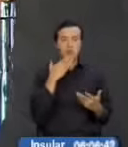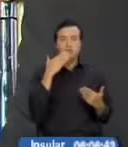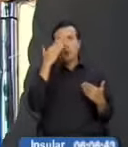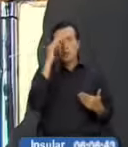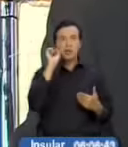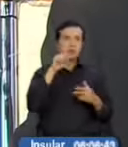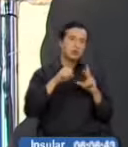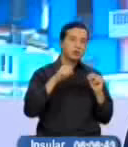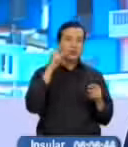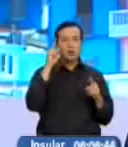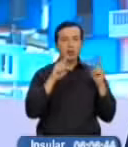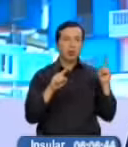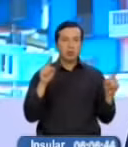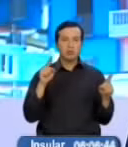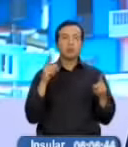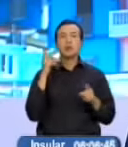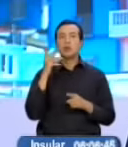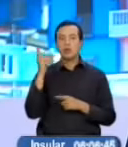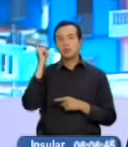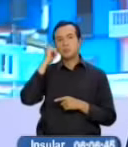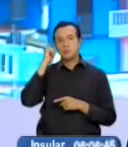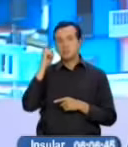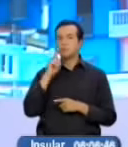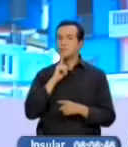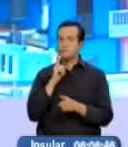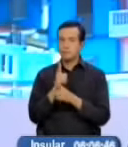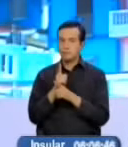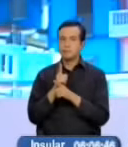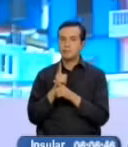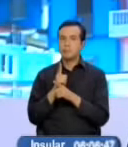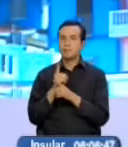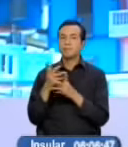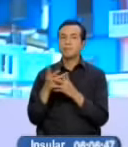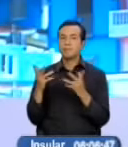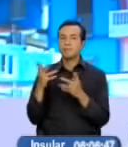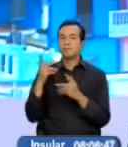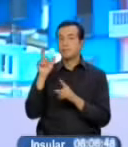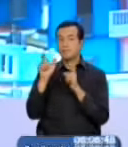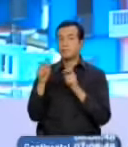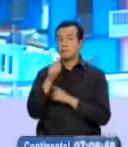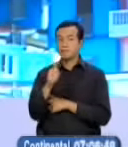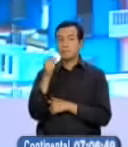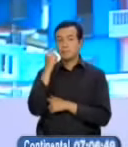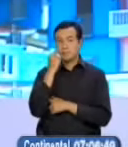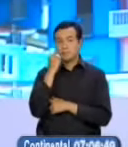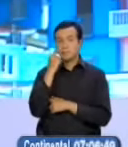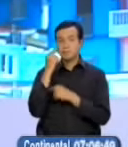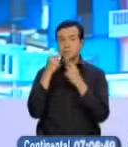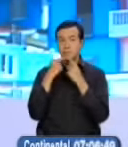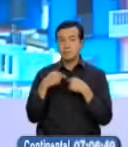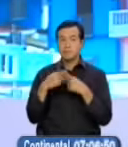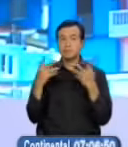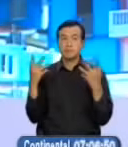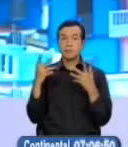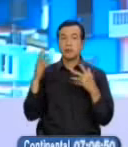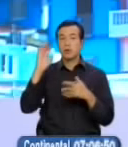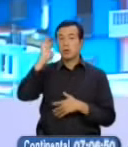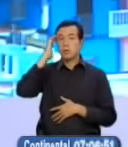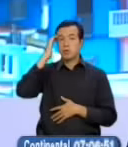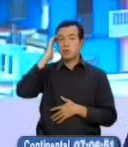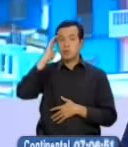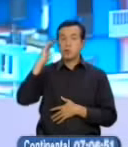corre? Sí, yo creo que ese es uno de los elementos que incide para que tengamos este nivel de indecisión, pero también me atrevería a decir que la